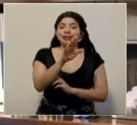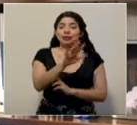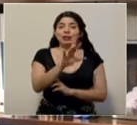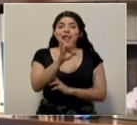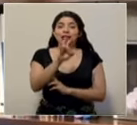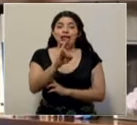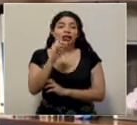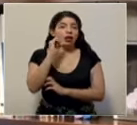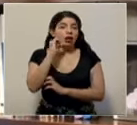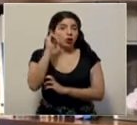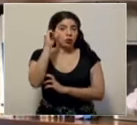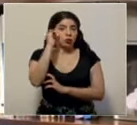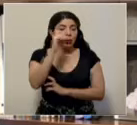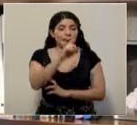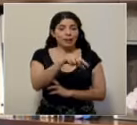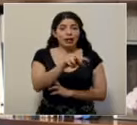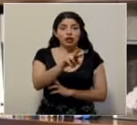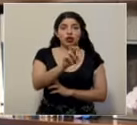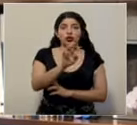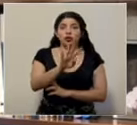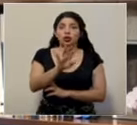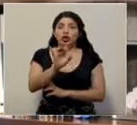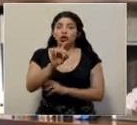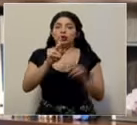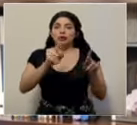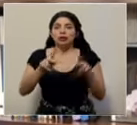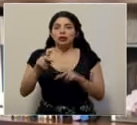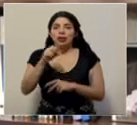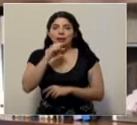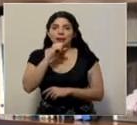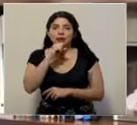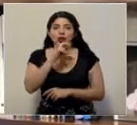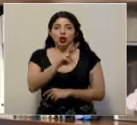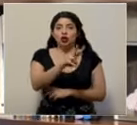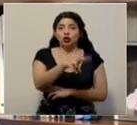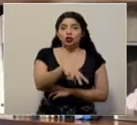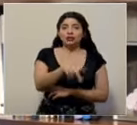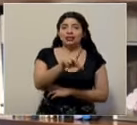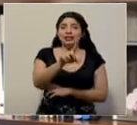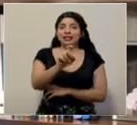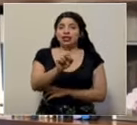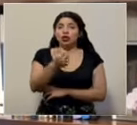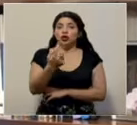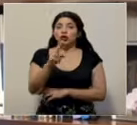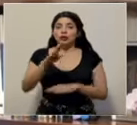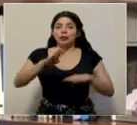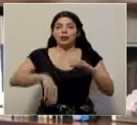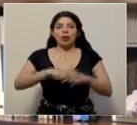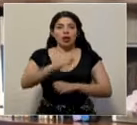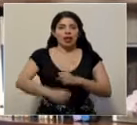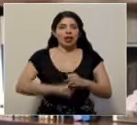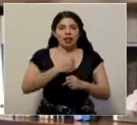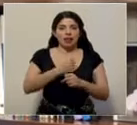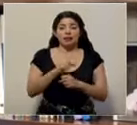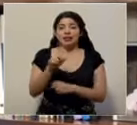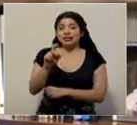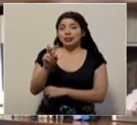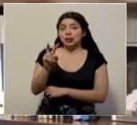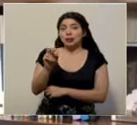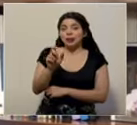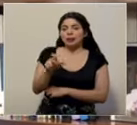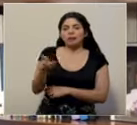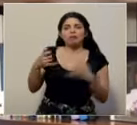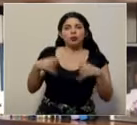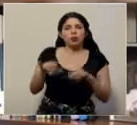16.357 adultos, 1.248 personas mayores y 2.112 menores de edad. 120 se encuentran